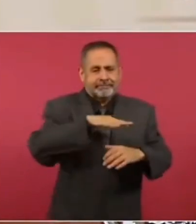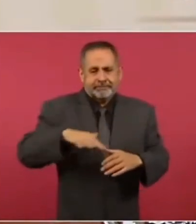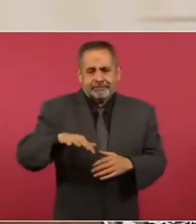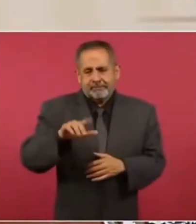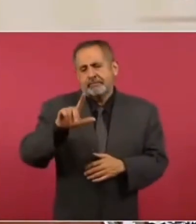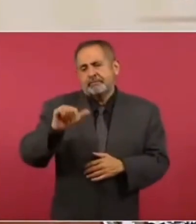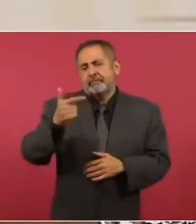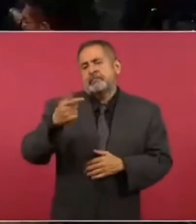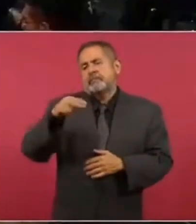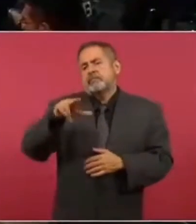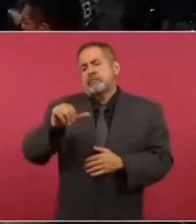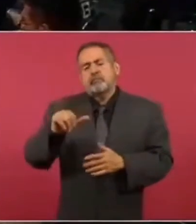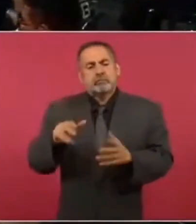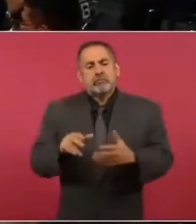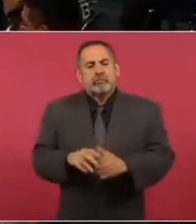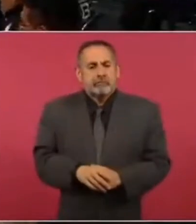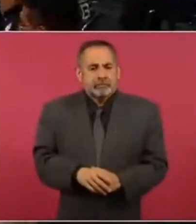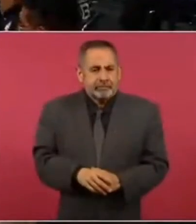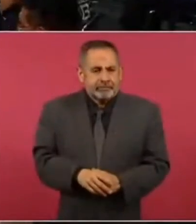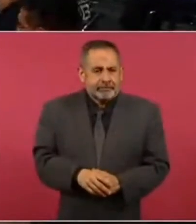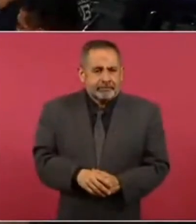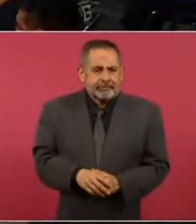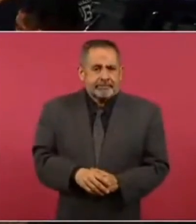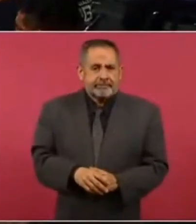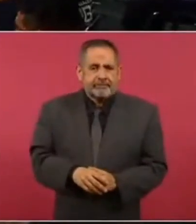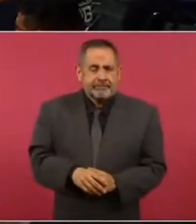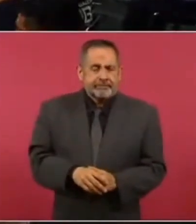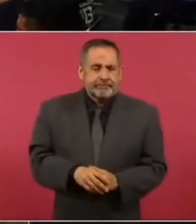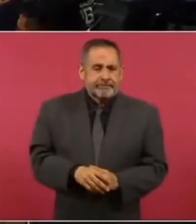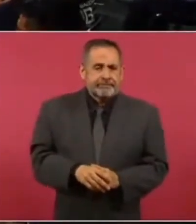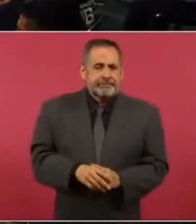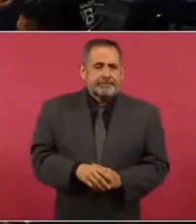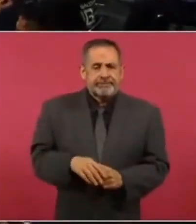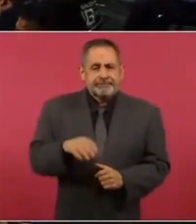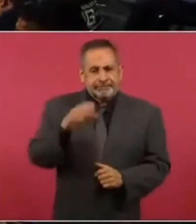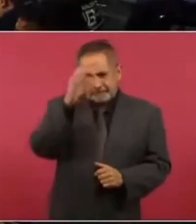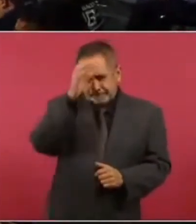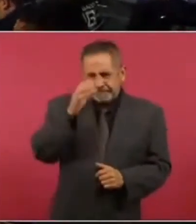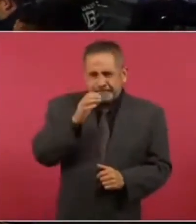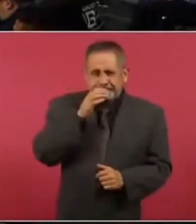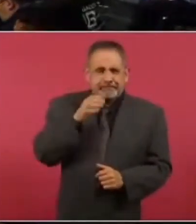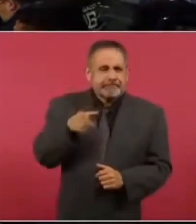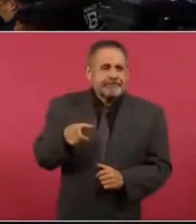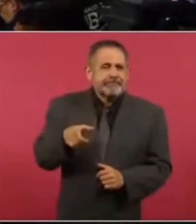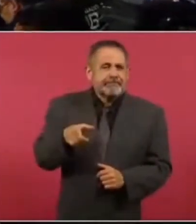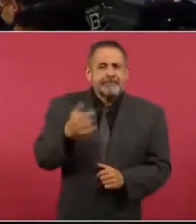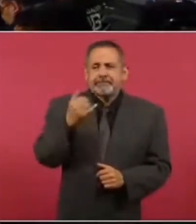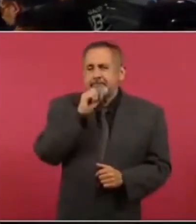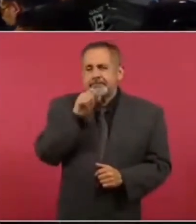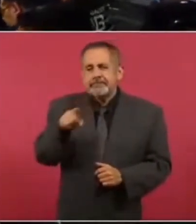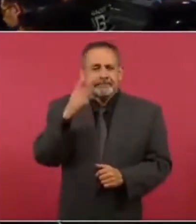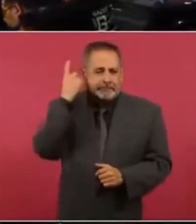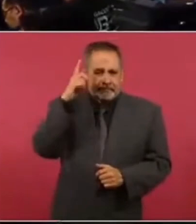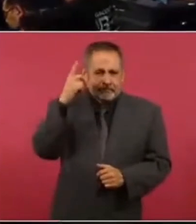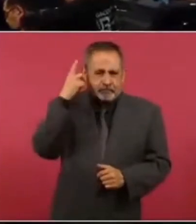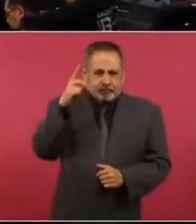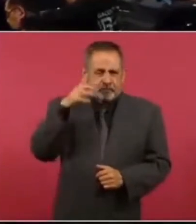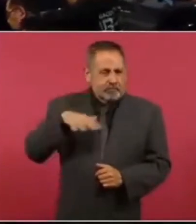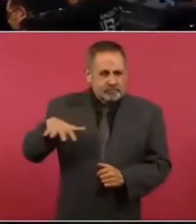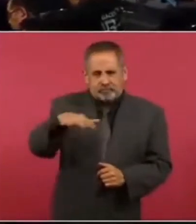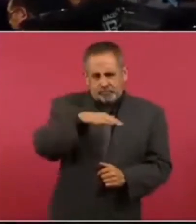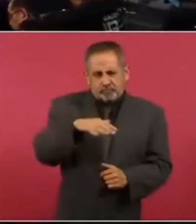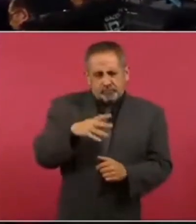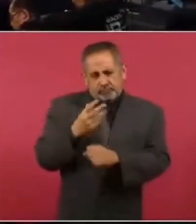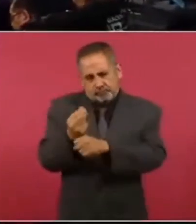región de la laguna, de Coahuila y Durango. Pero